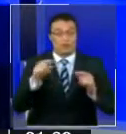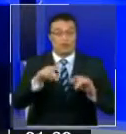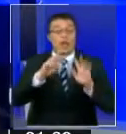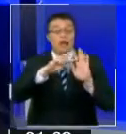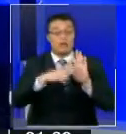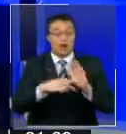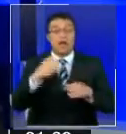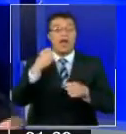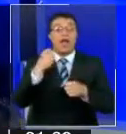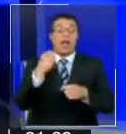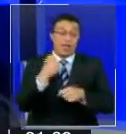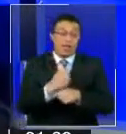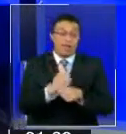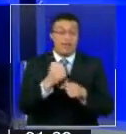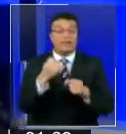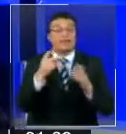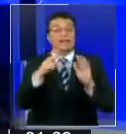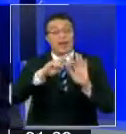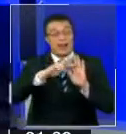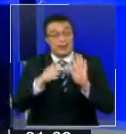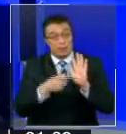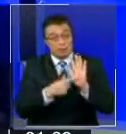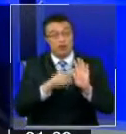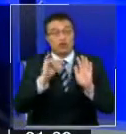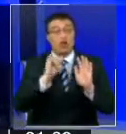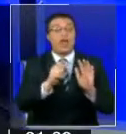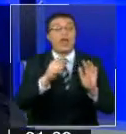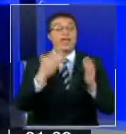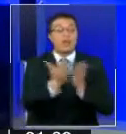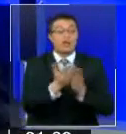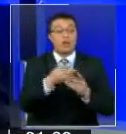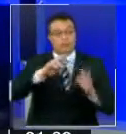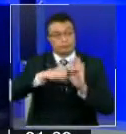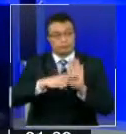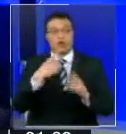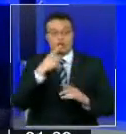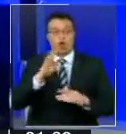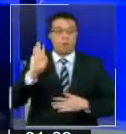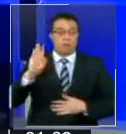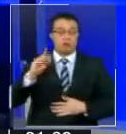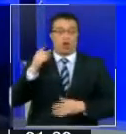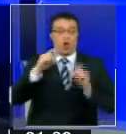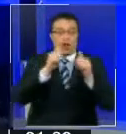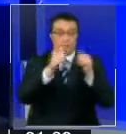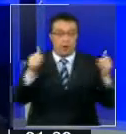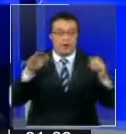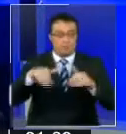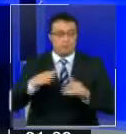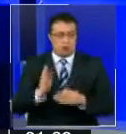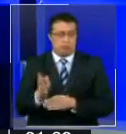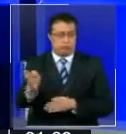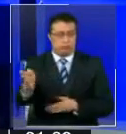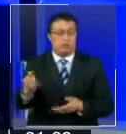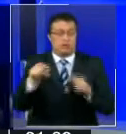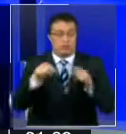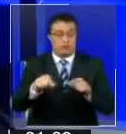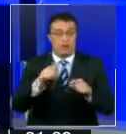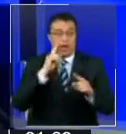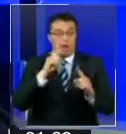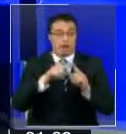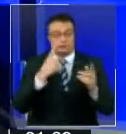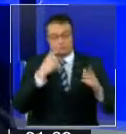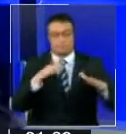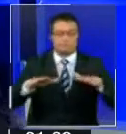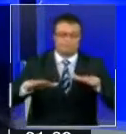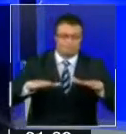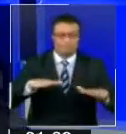educacional, laboral, tributaria, que fueron compromiso de campaña y siguen siendo las banderas de lucha de la actual administración, figuran empantanadas